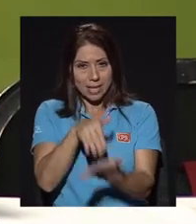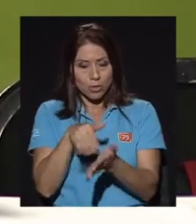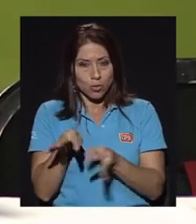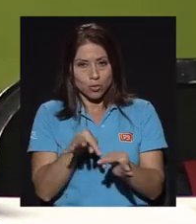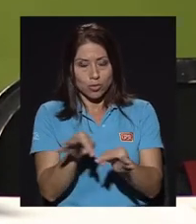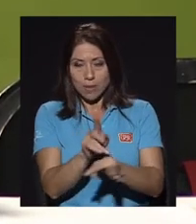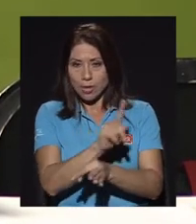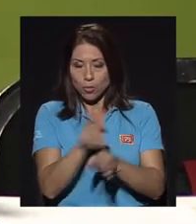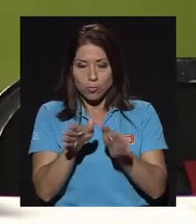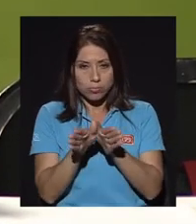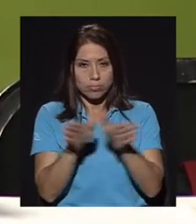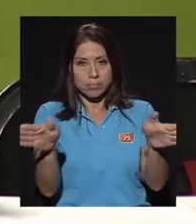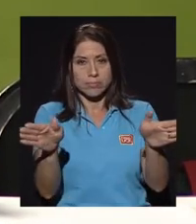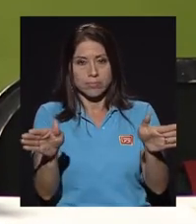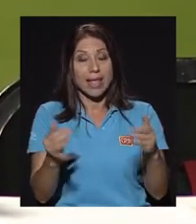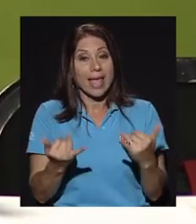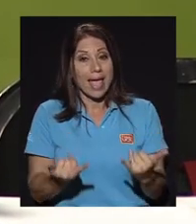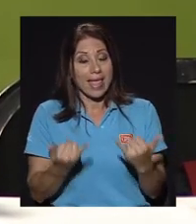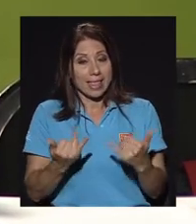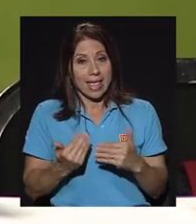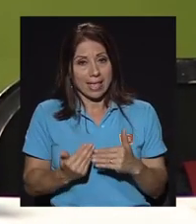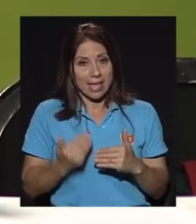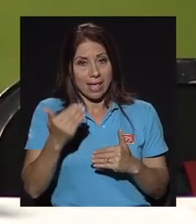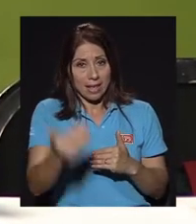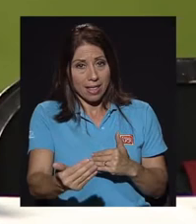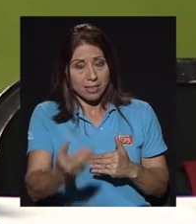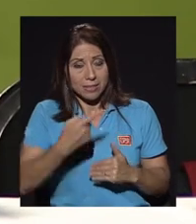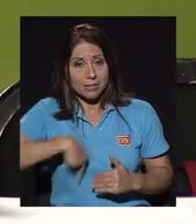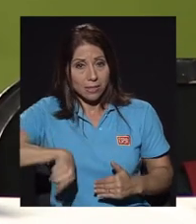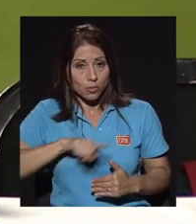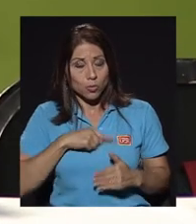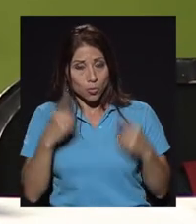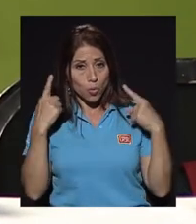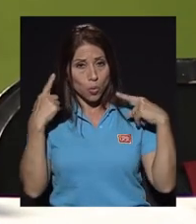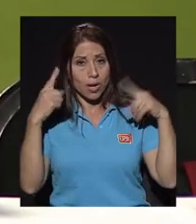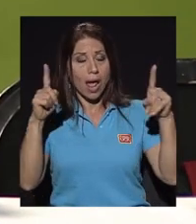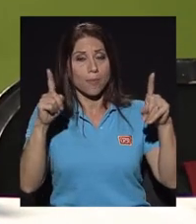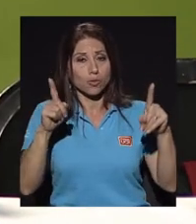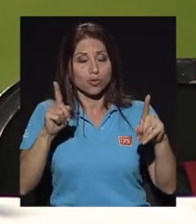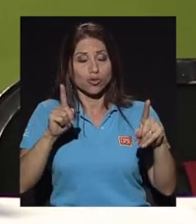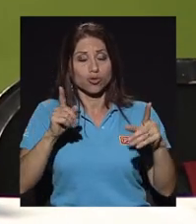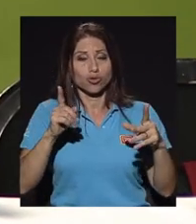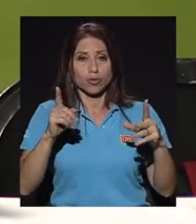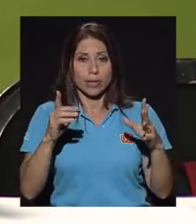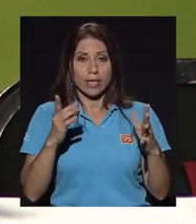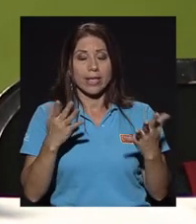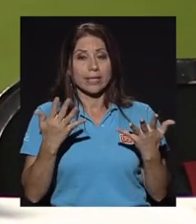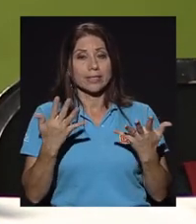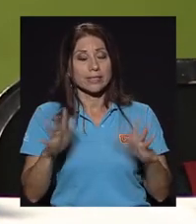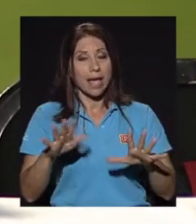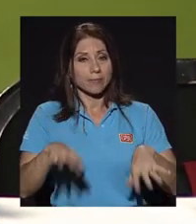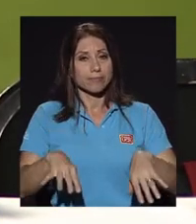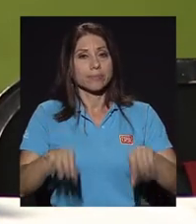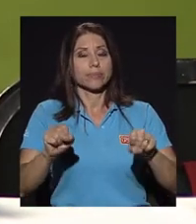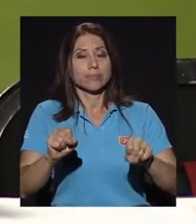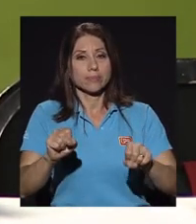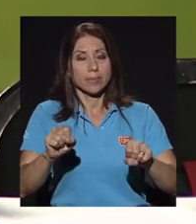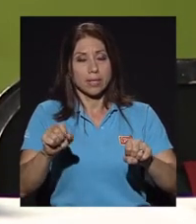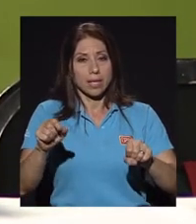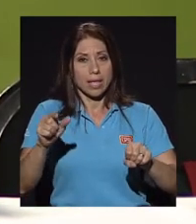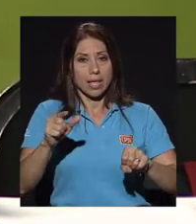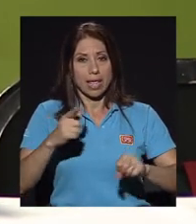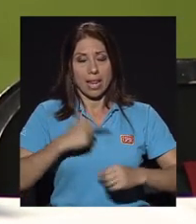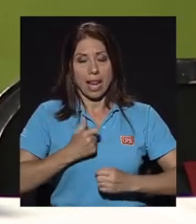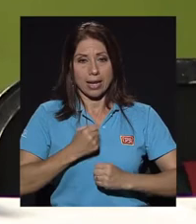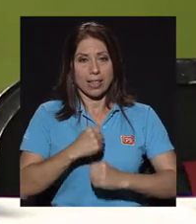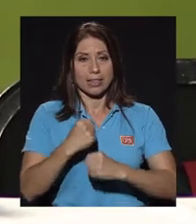De aquí en adelante, si nosotros logramos llegar a la alcaldía, al gobierno municipal,